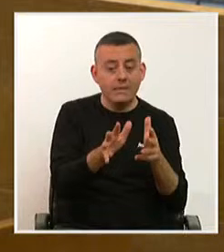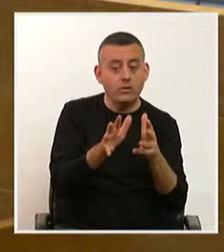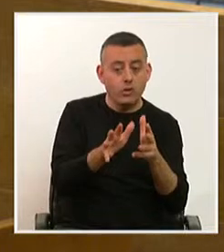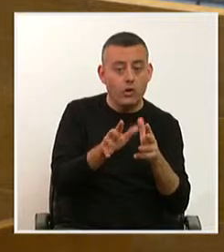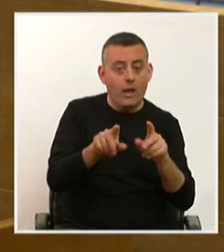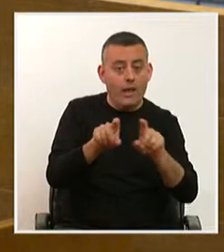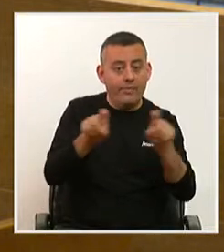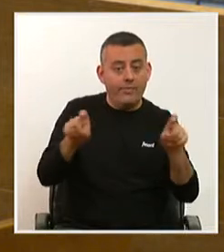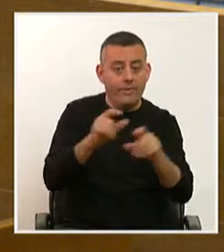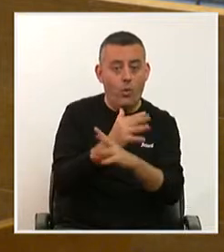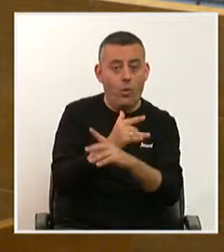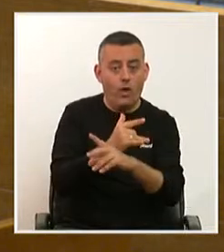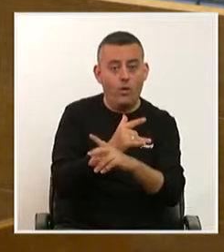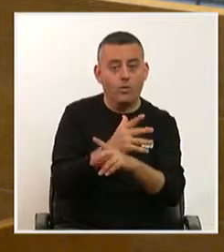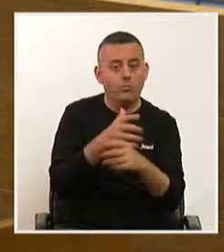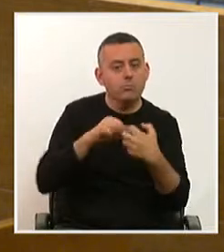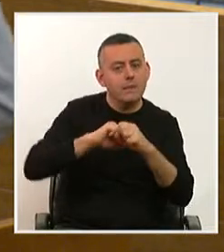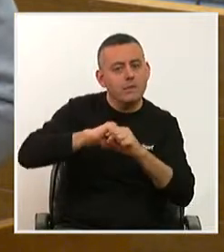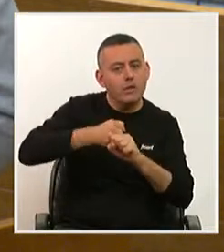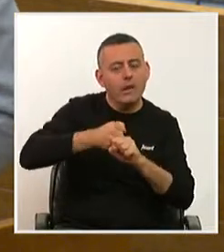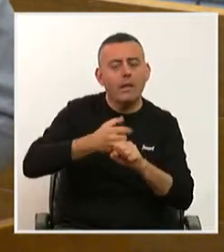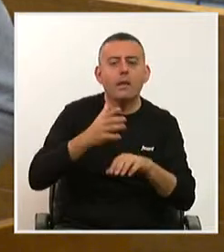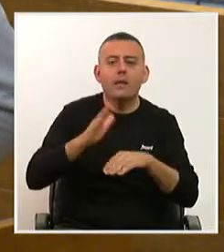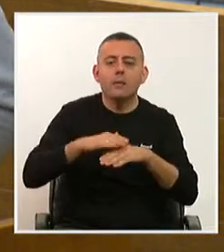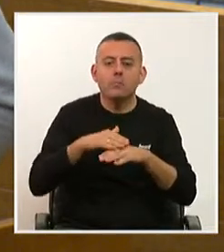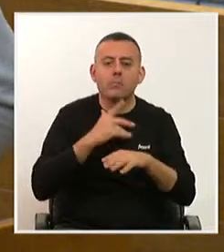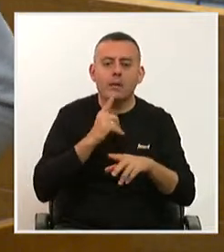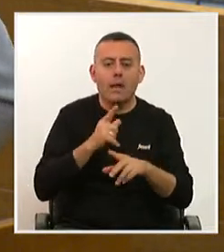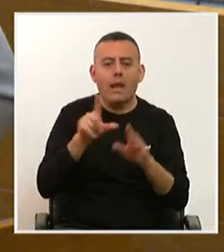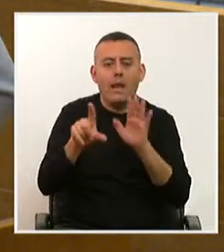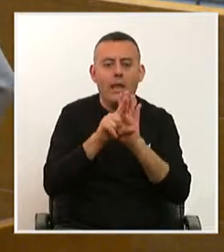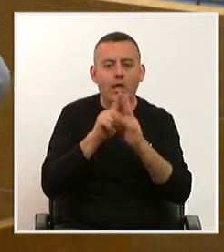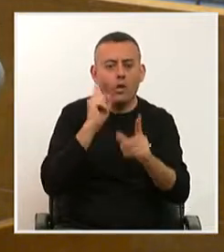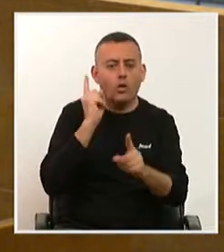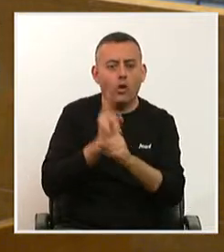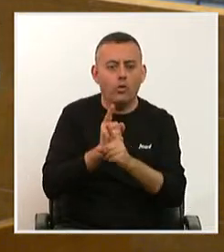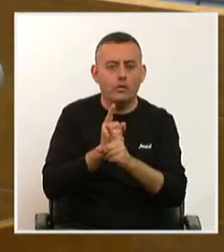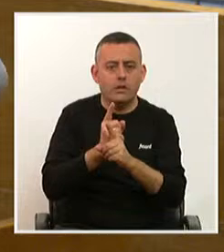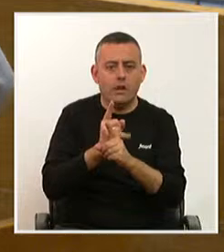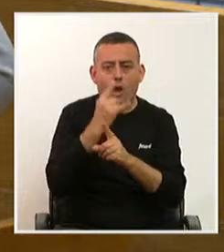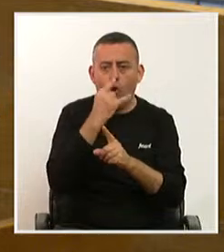tumbar la ley valenciana contra ludopatía est